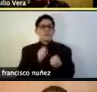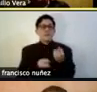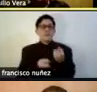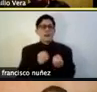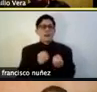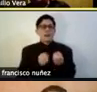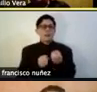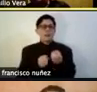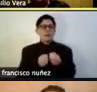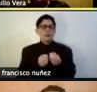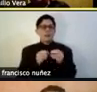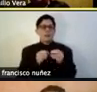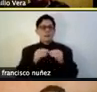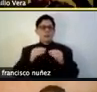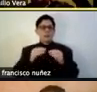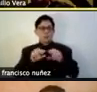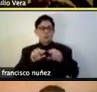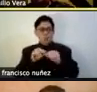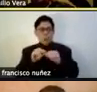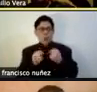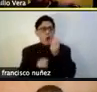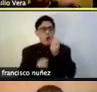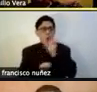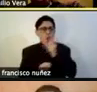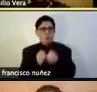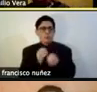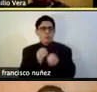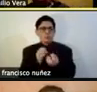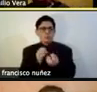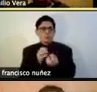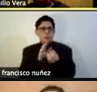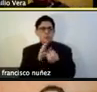la velocidad de propagación baja muchísimo.